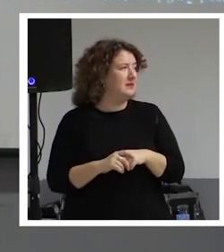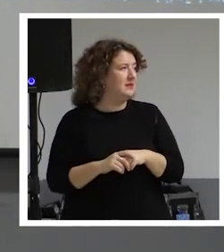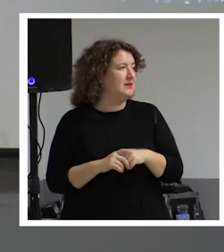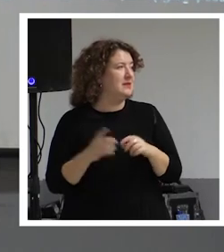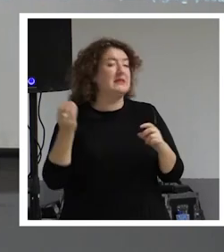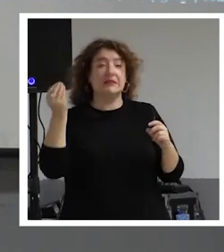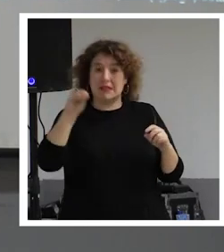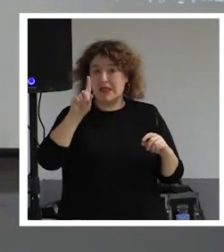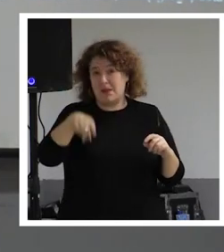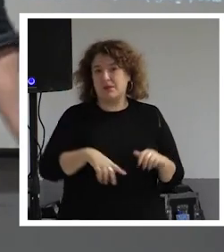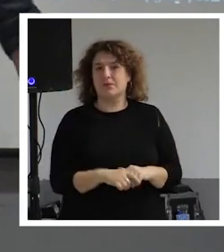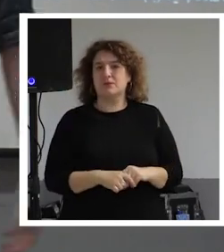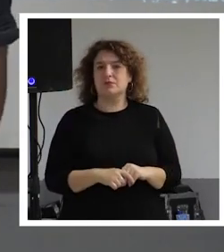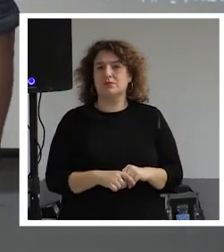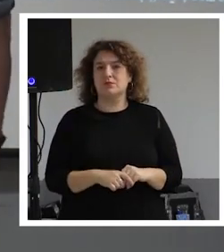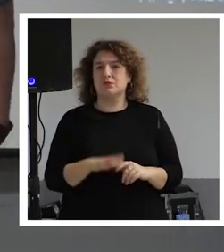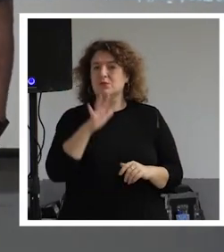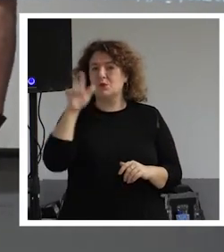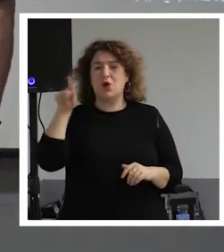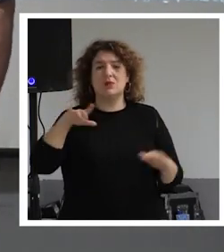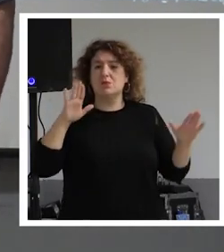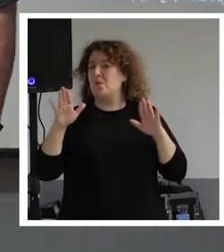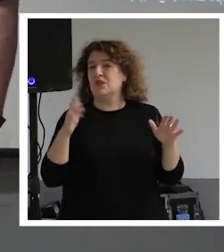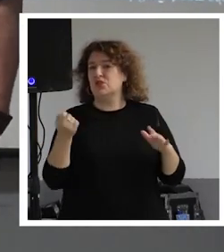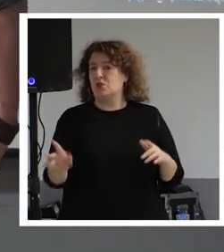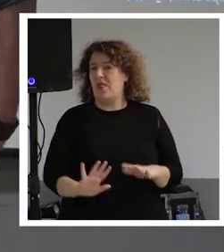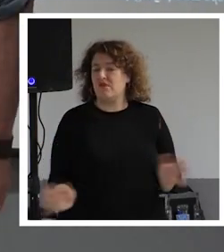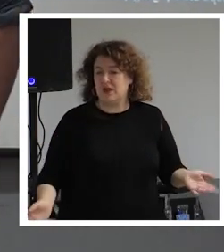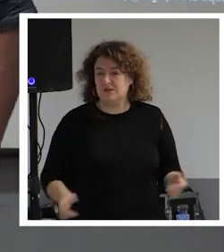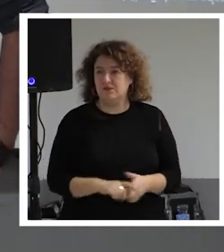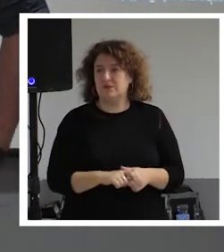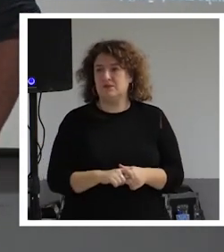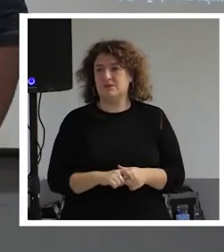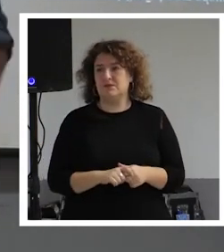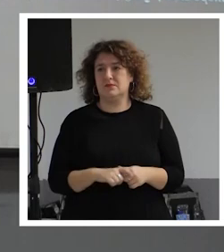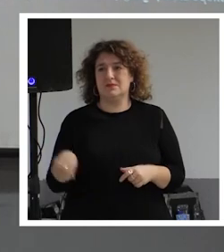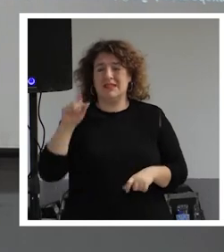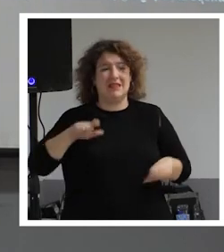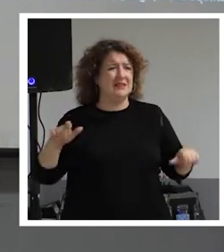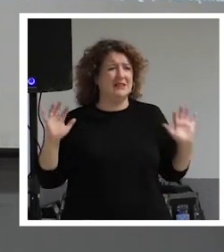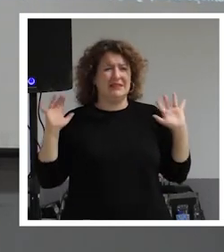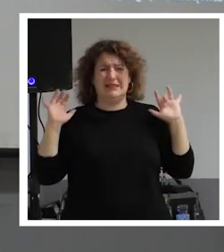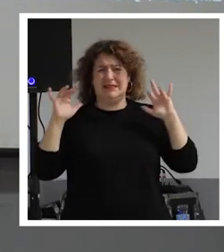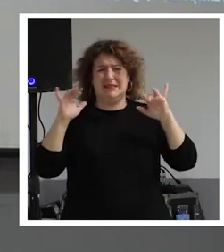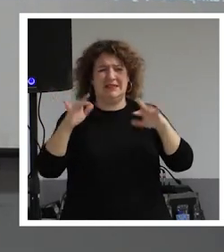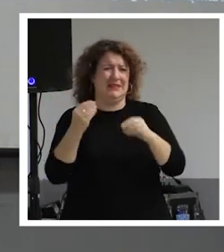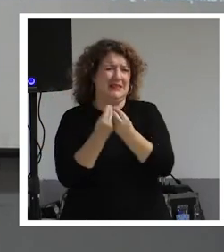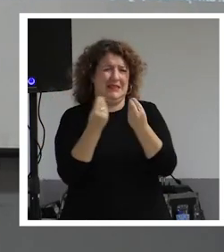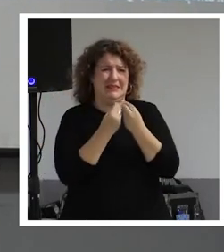de la Constituyente Por qué nadie me pescó con eso bueno pero quizá porque lo explicaba muy enredado Pero además